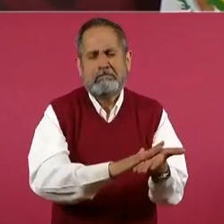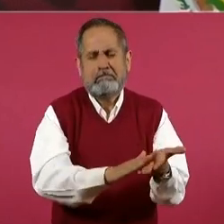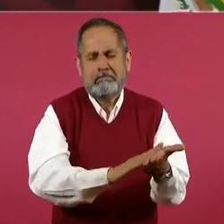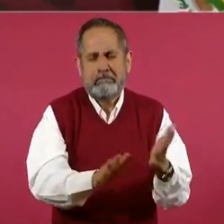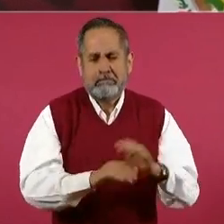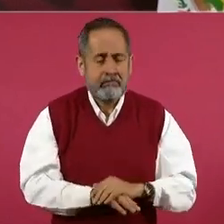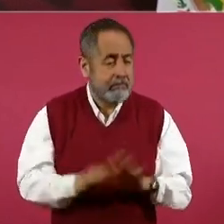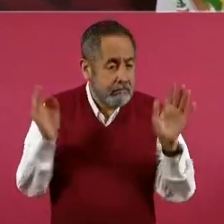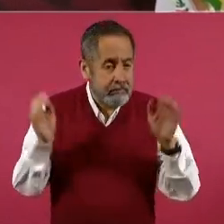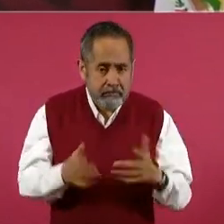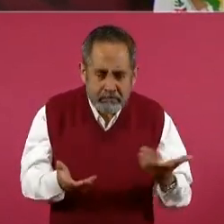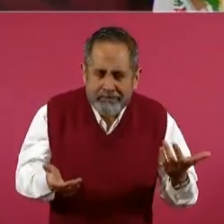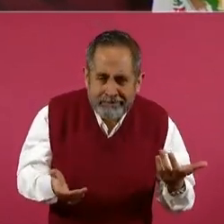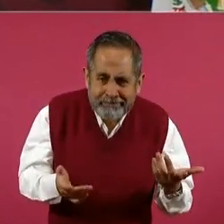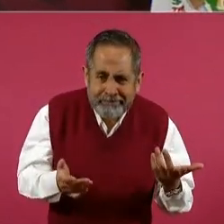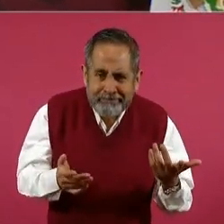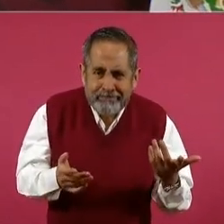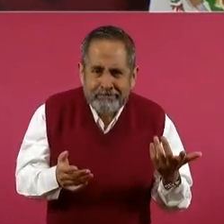Lo exoneran,